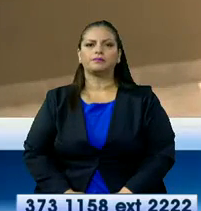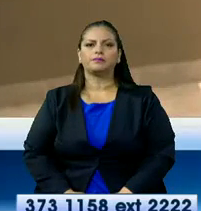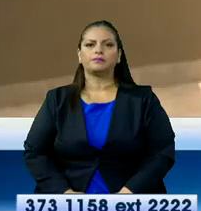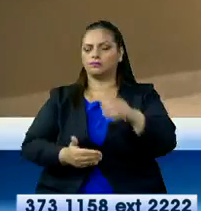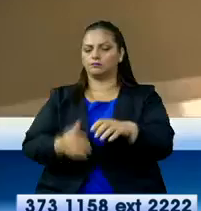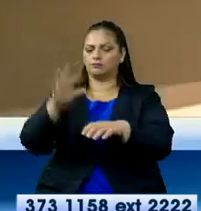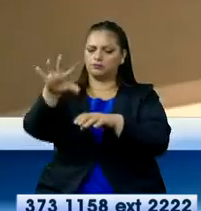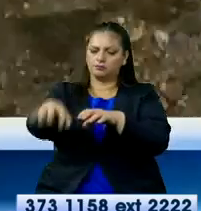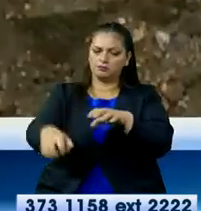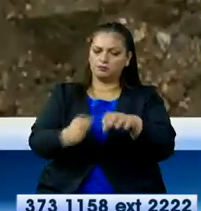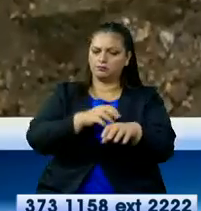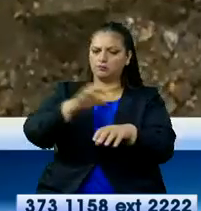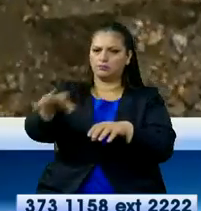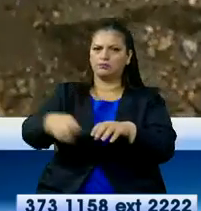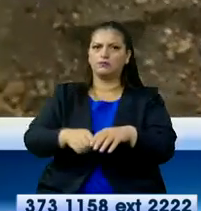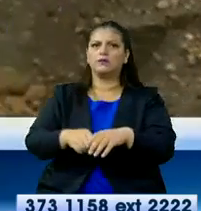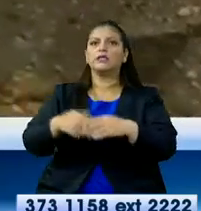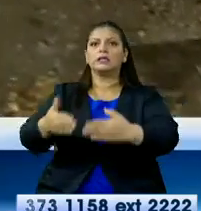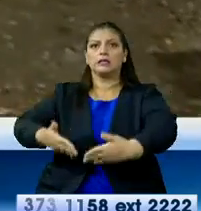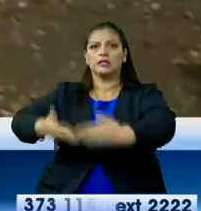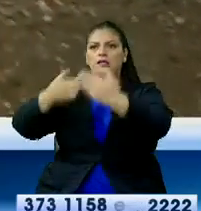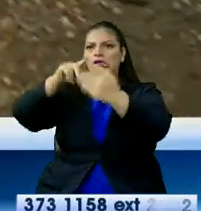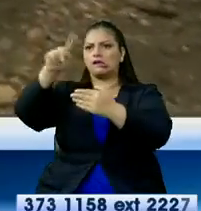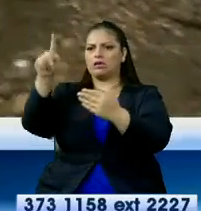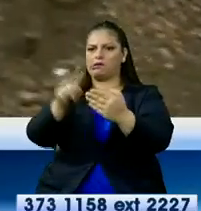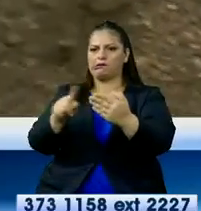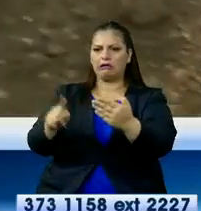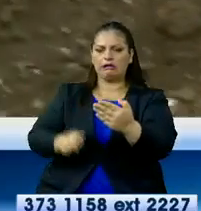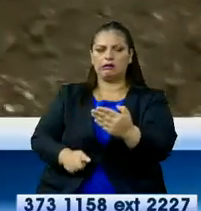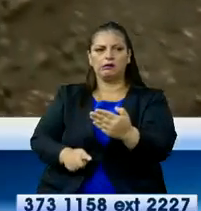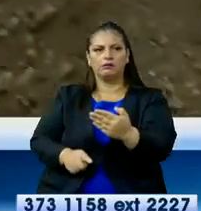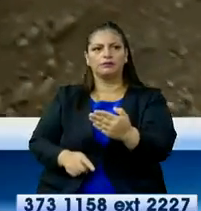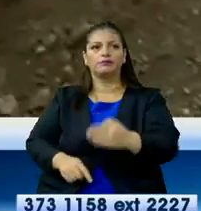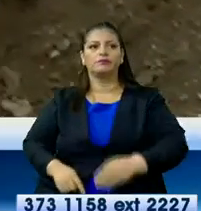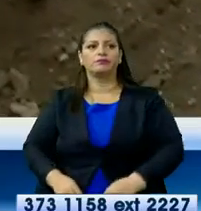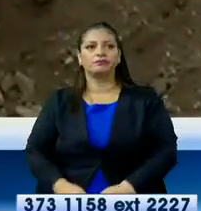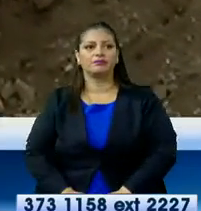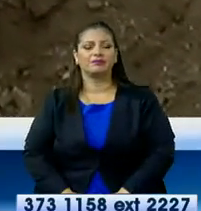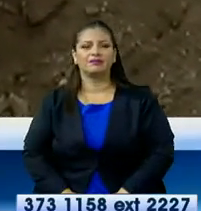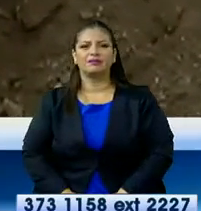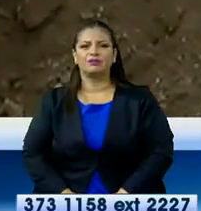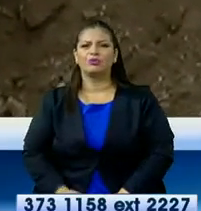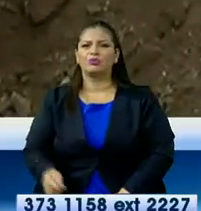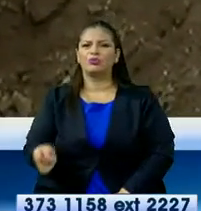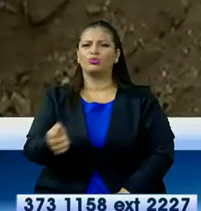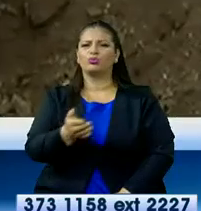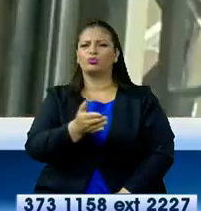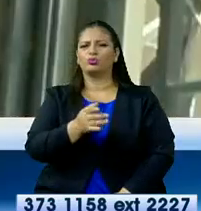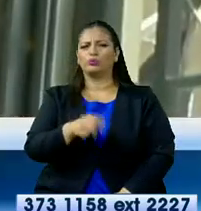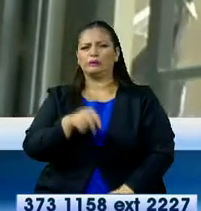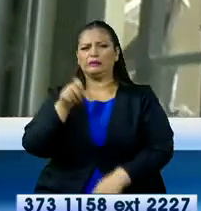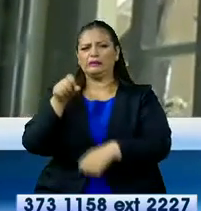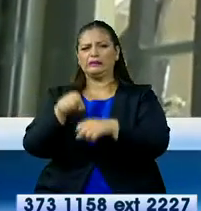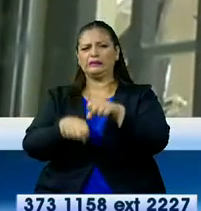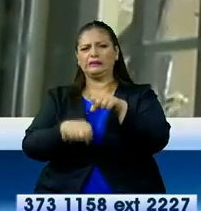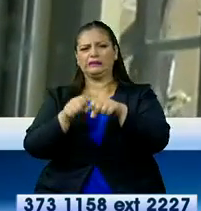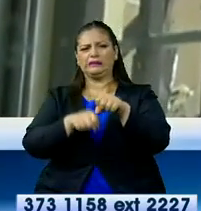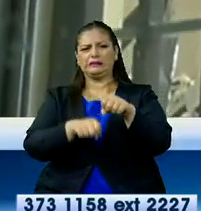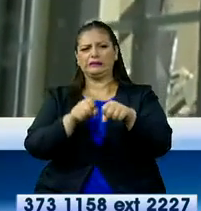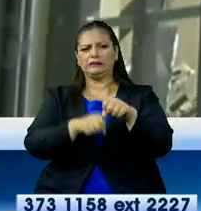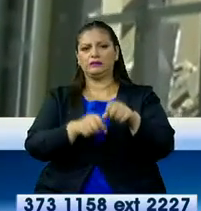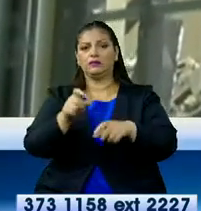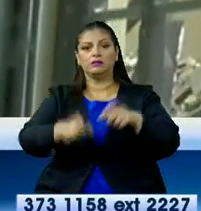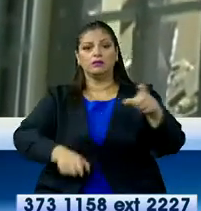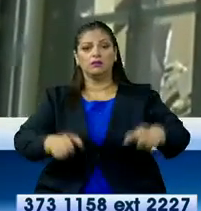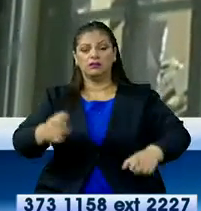se agrietó toda. Varias fueron las áreas afectadas, aunque los ocupantes resaltaron que no hubo pérdidas